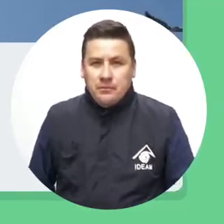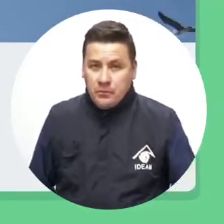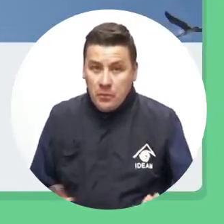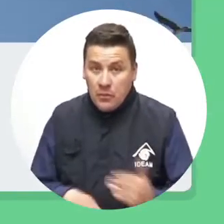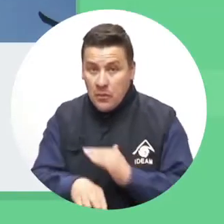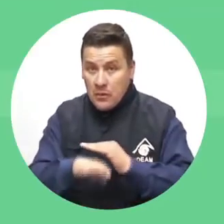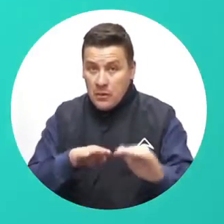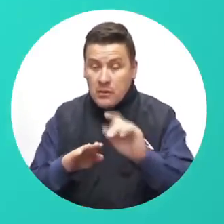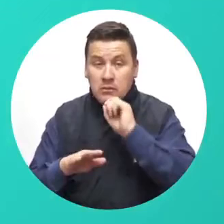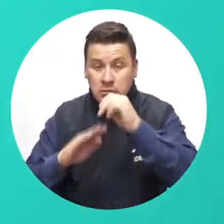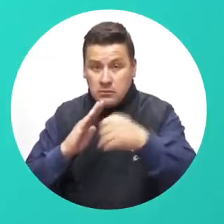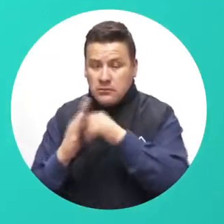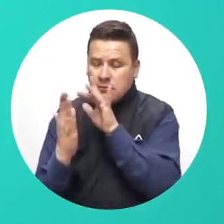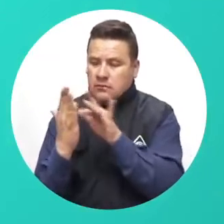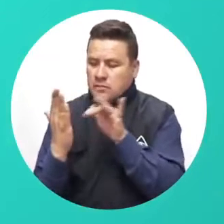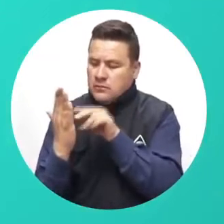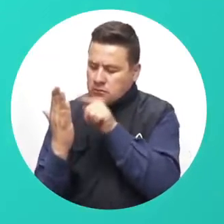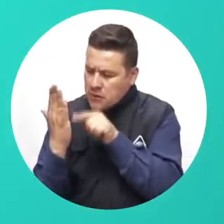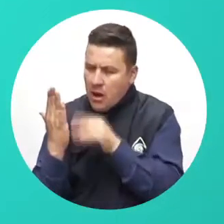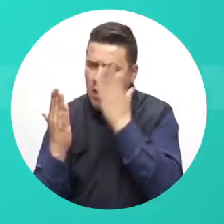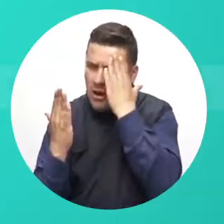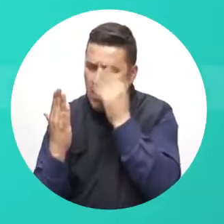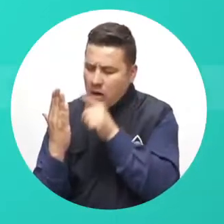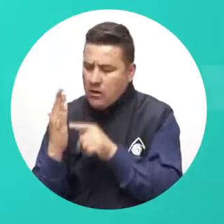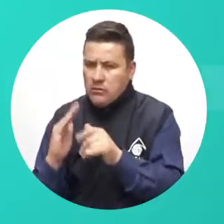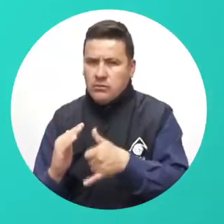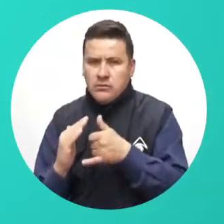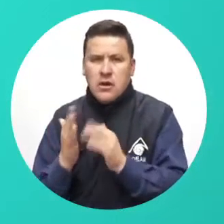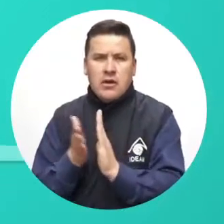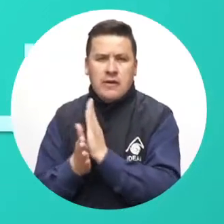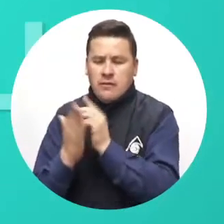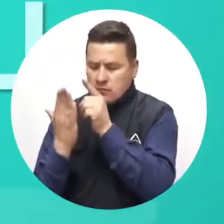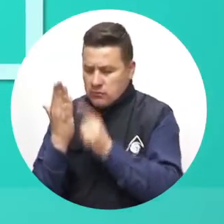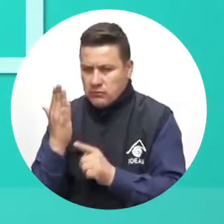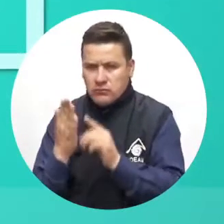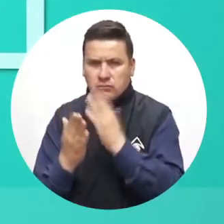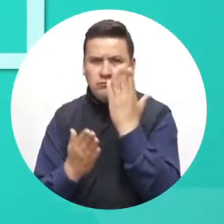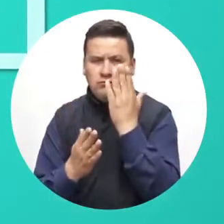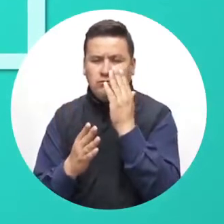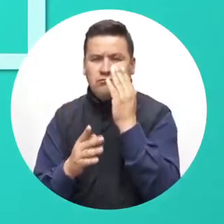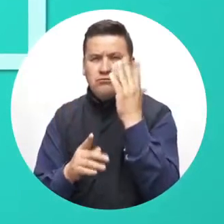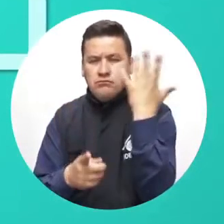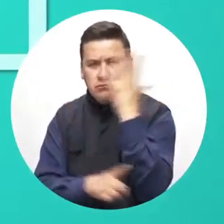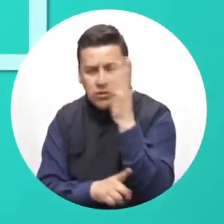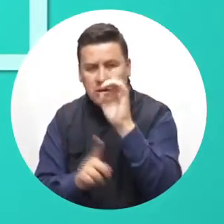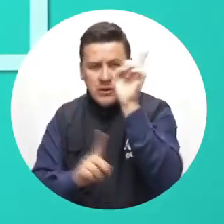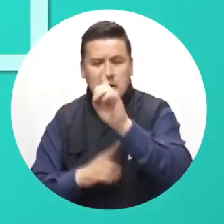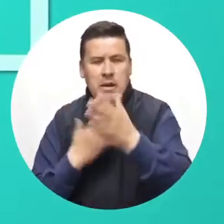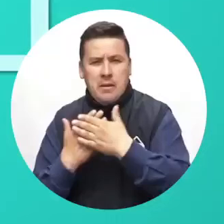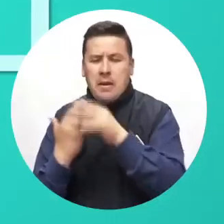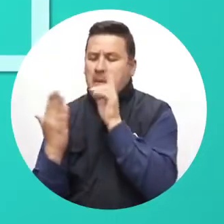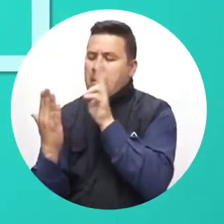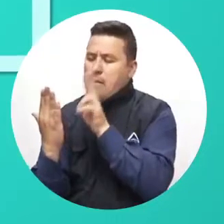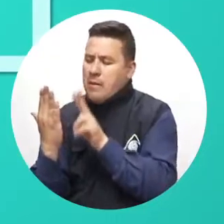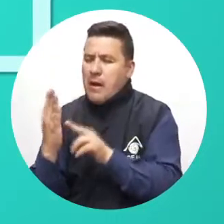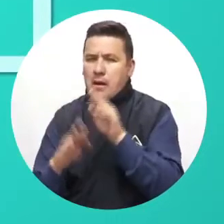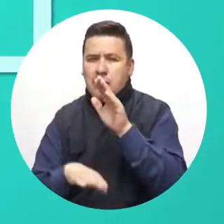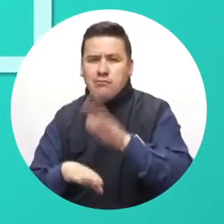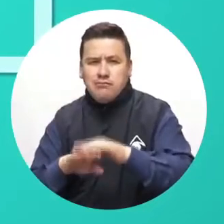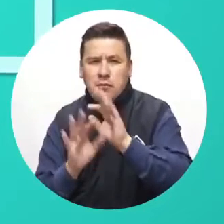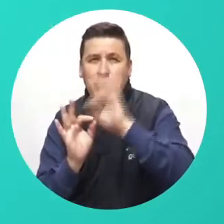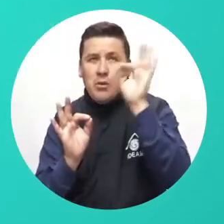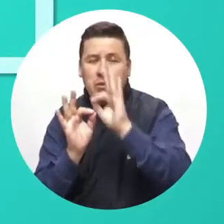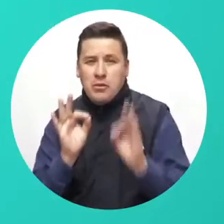www.idean.gov.co. Te invitamos a consultar la aplicación Mi Pronóstico del IDEAN. Ahora con información sobre deforestación, rayos,